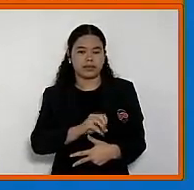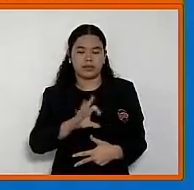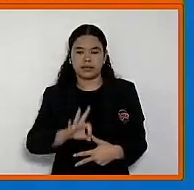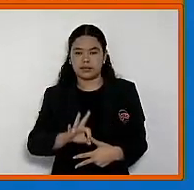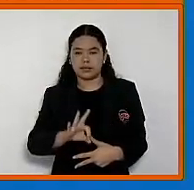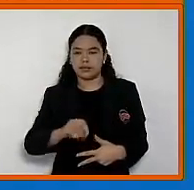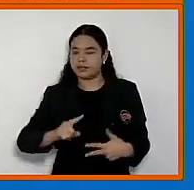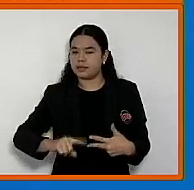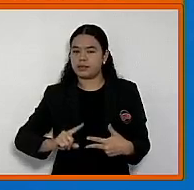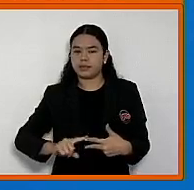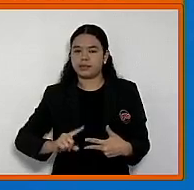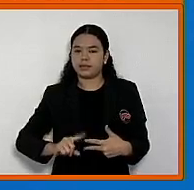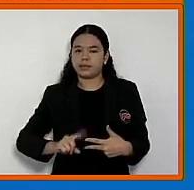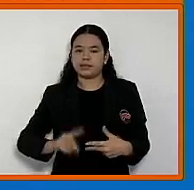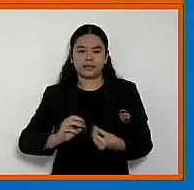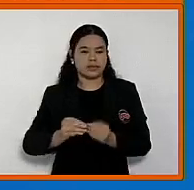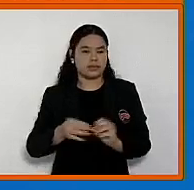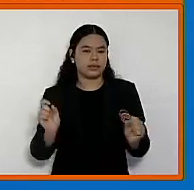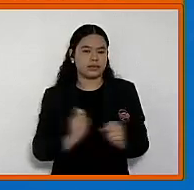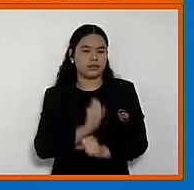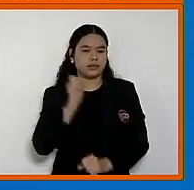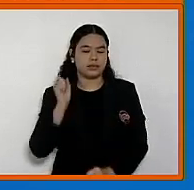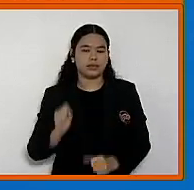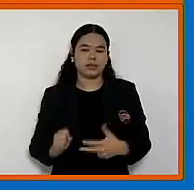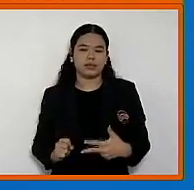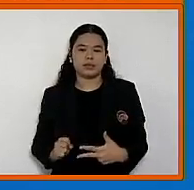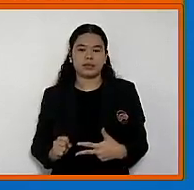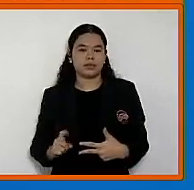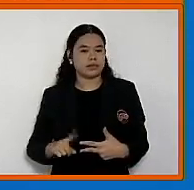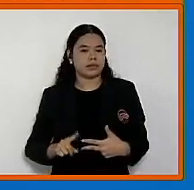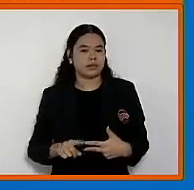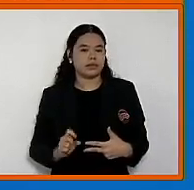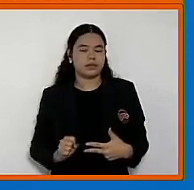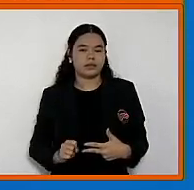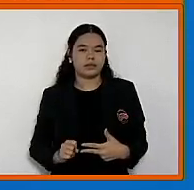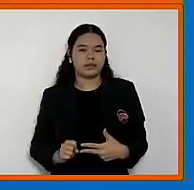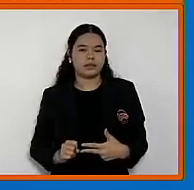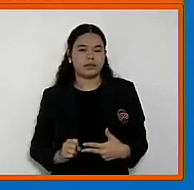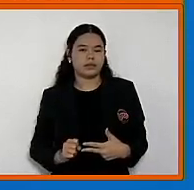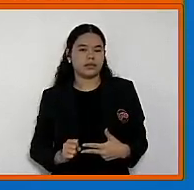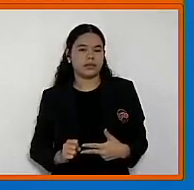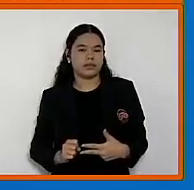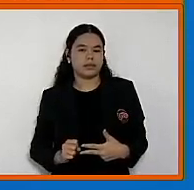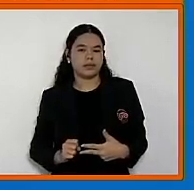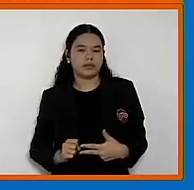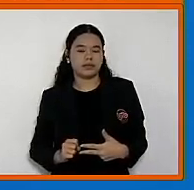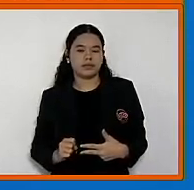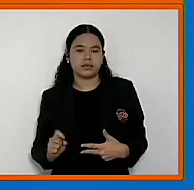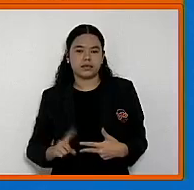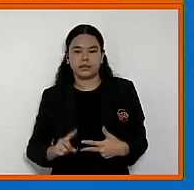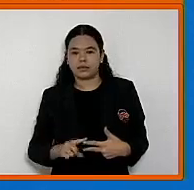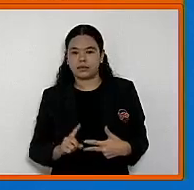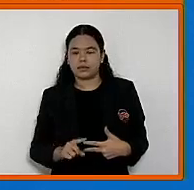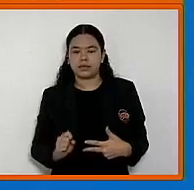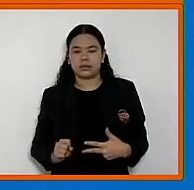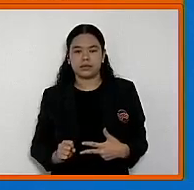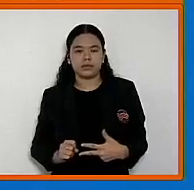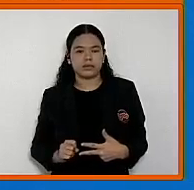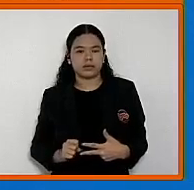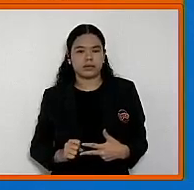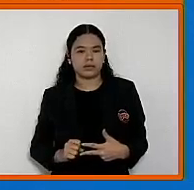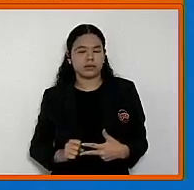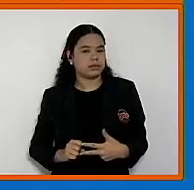09, segundo número favorecido. Atento porque este es el 34, tercer y decisivo número afortunado